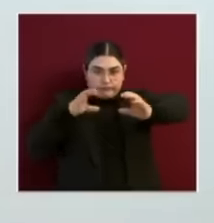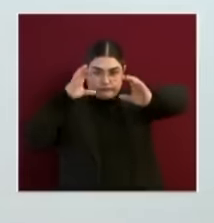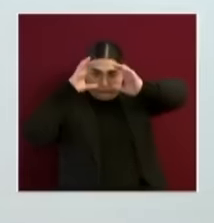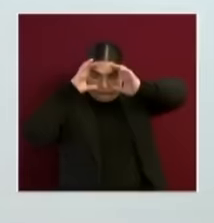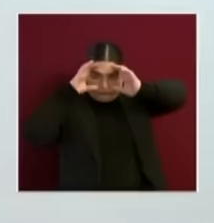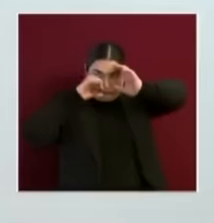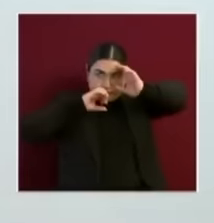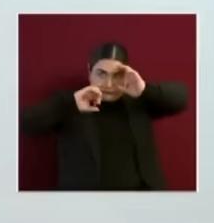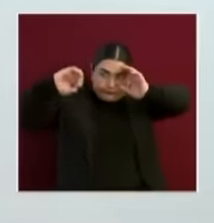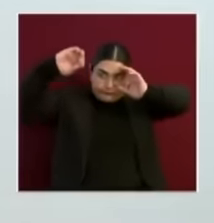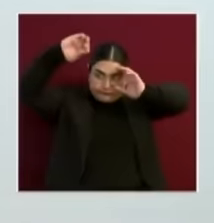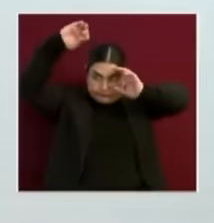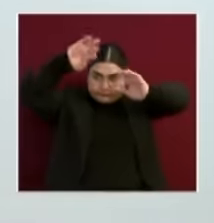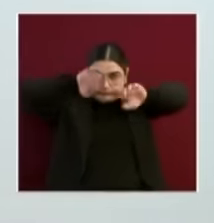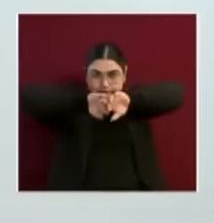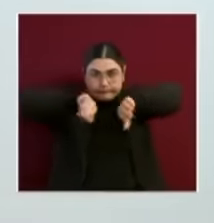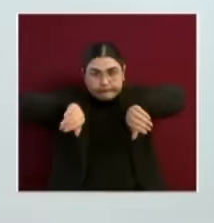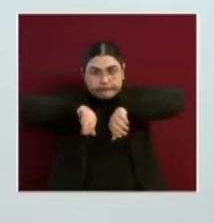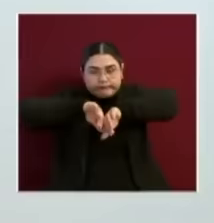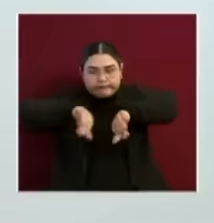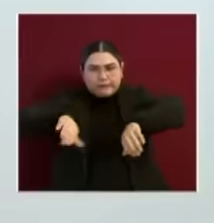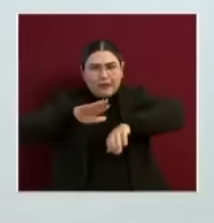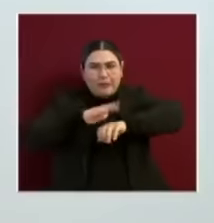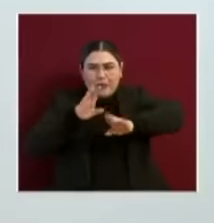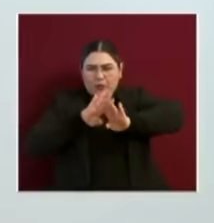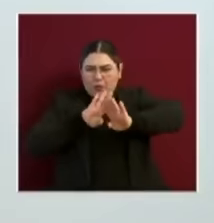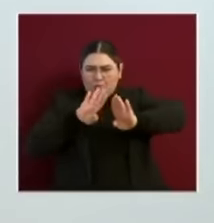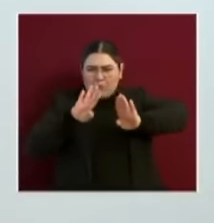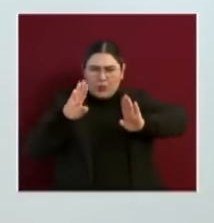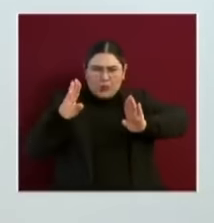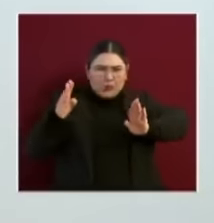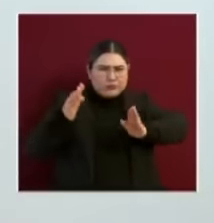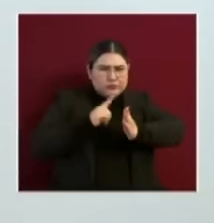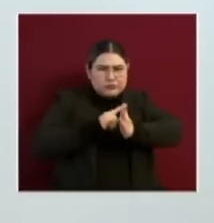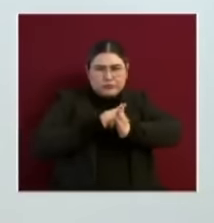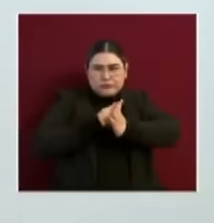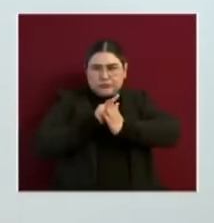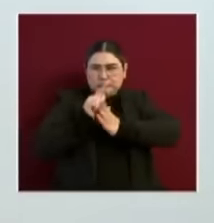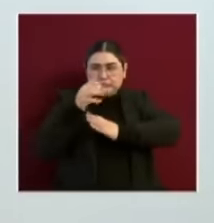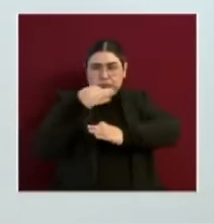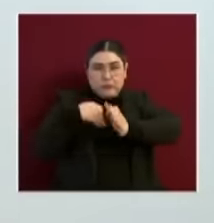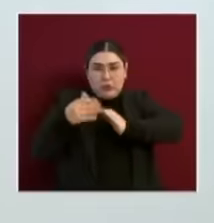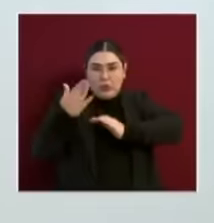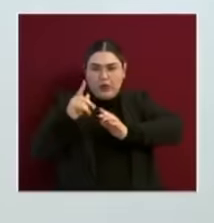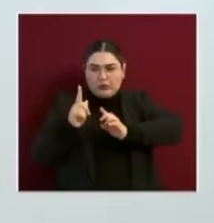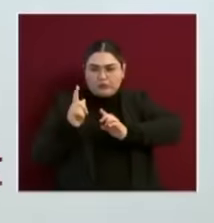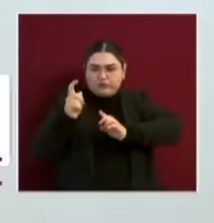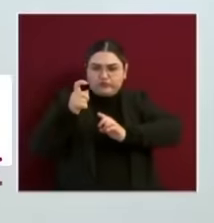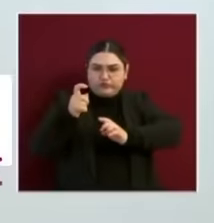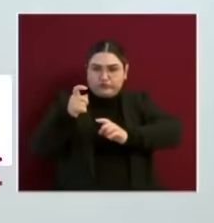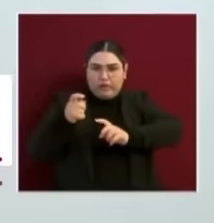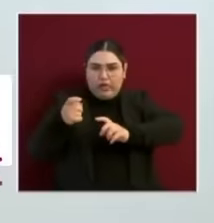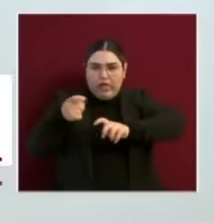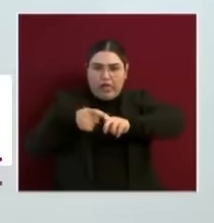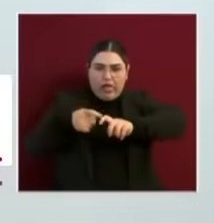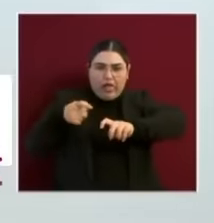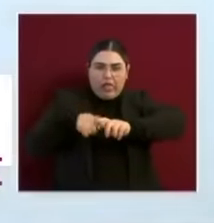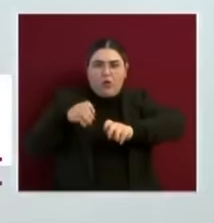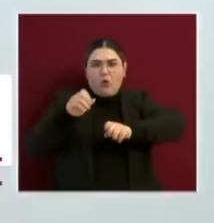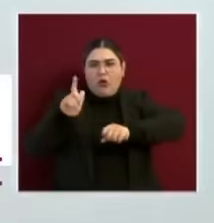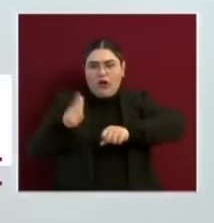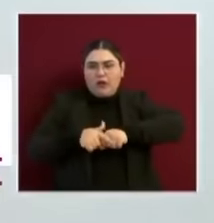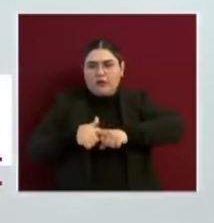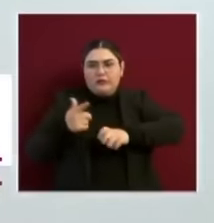completamente lisos, no hay ningún gancho, absolutamente nada que pueda obstaculizar el